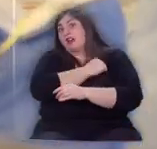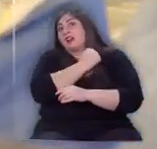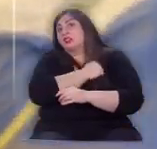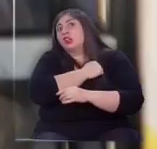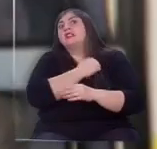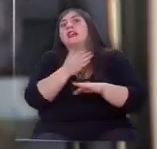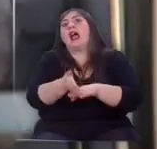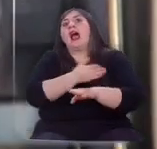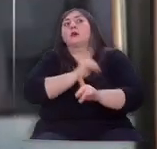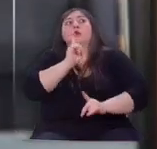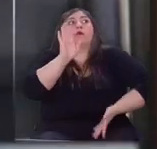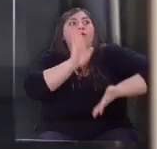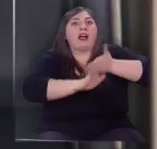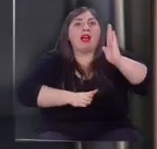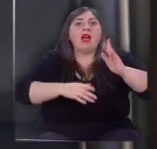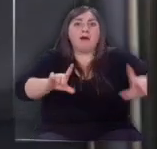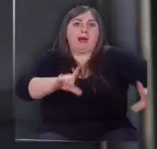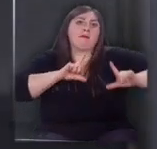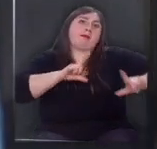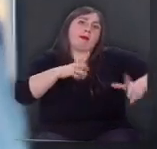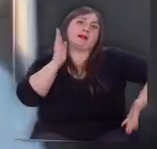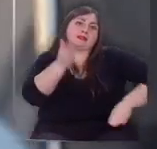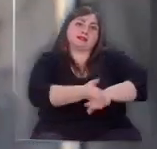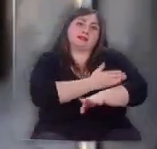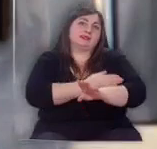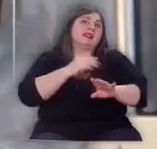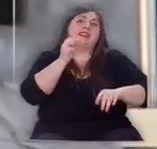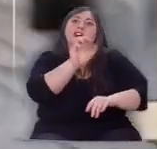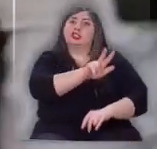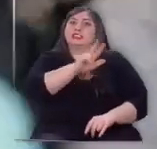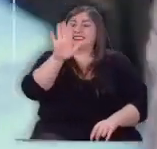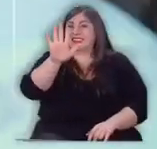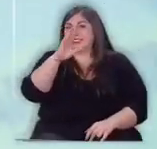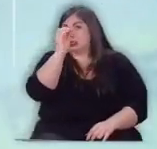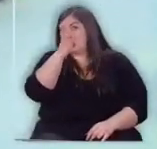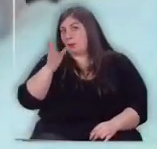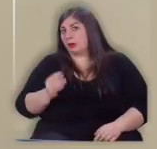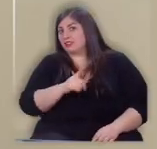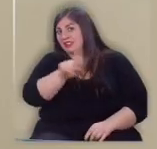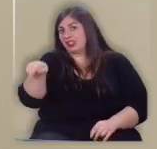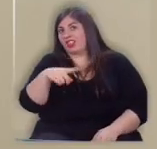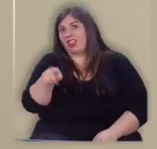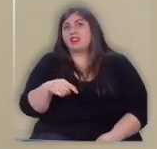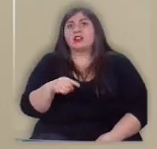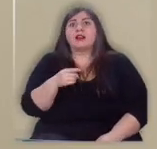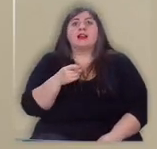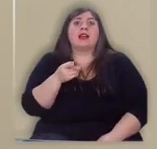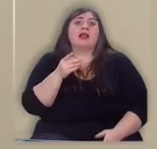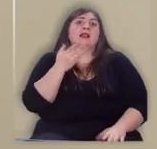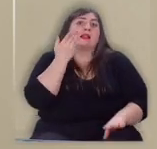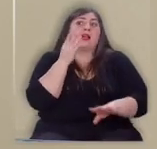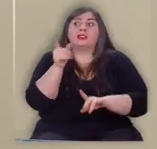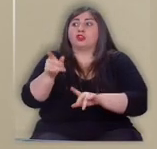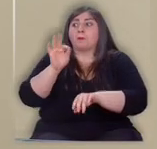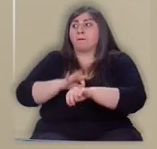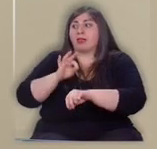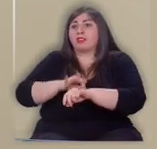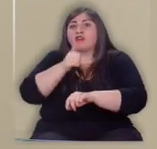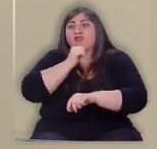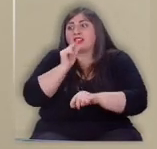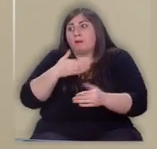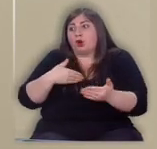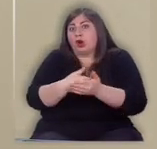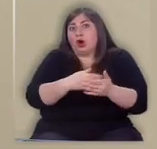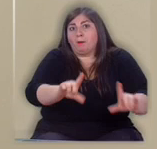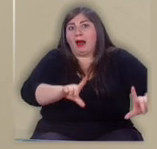egresos de alguno de sus alumnos, nada menos que de un 85% de ellos. se optó por eximir a estos médicos que están por egresar